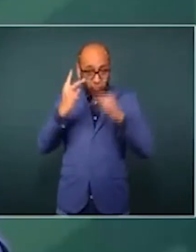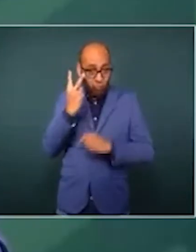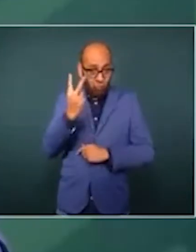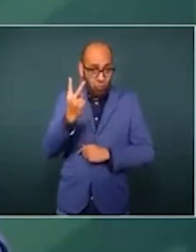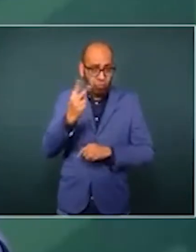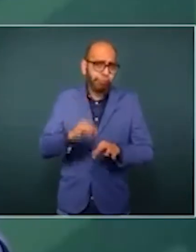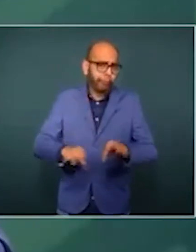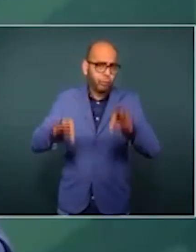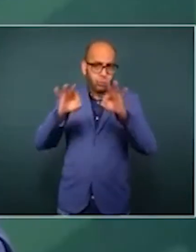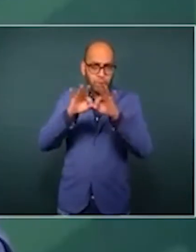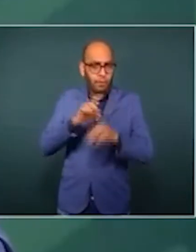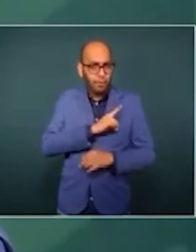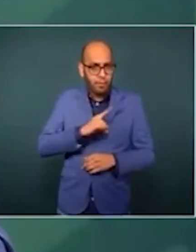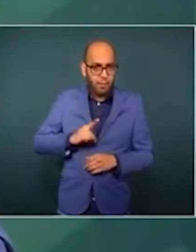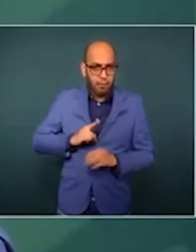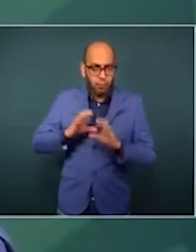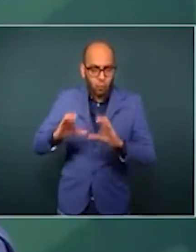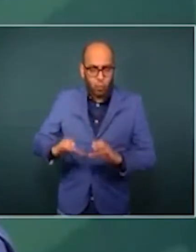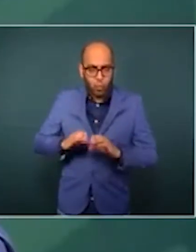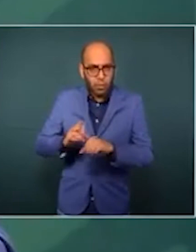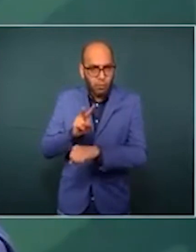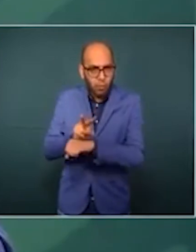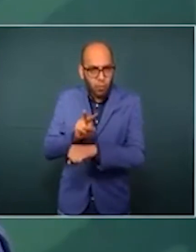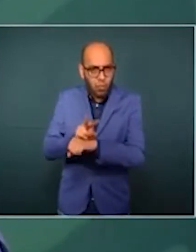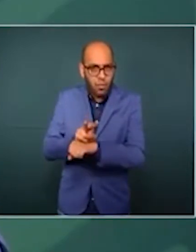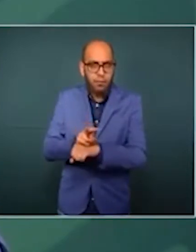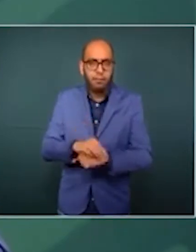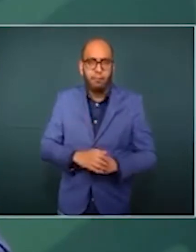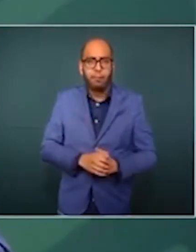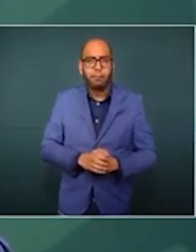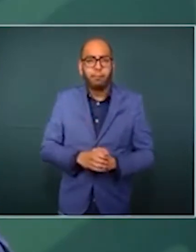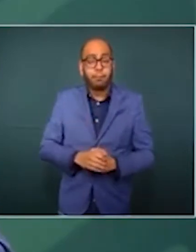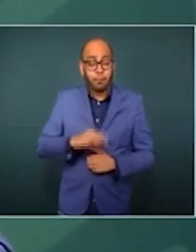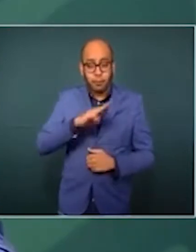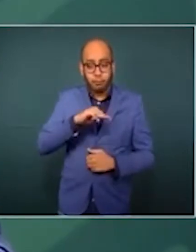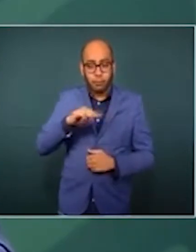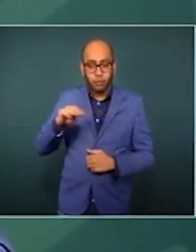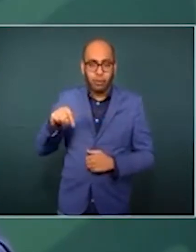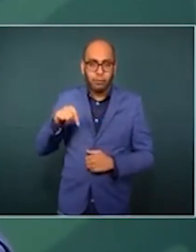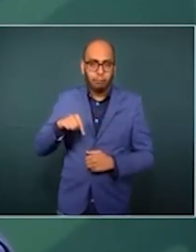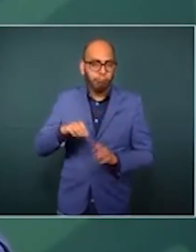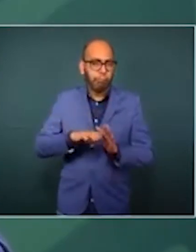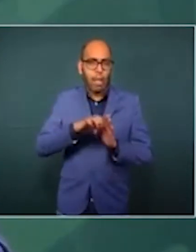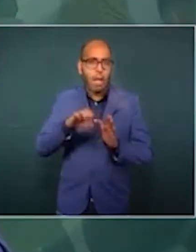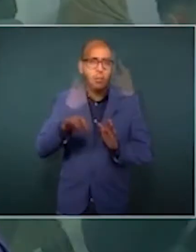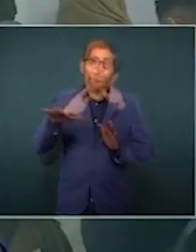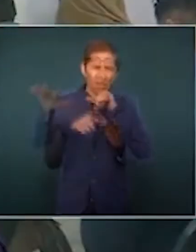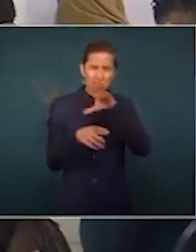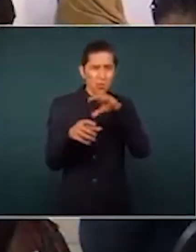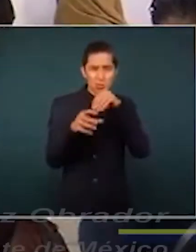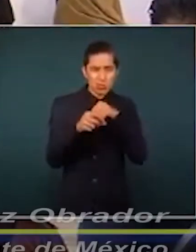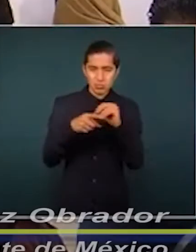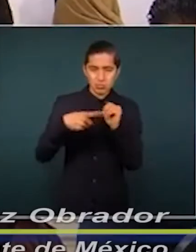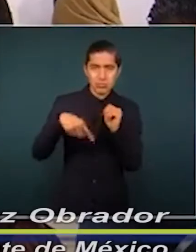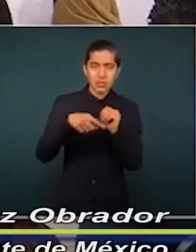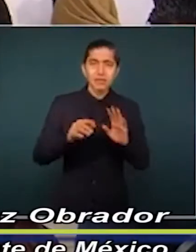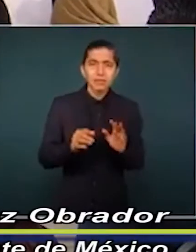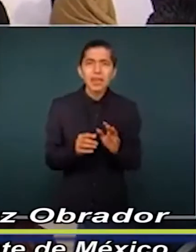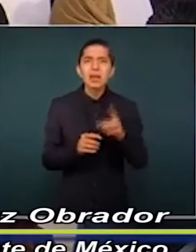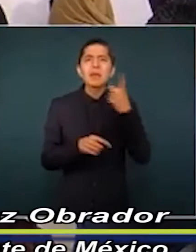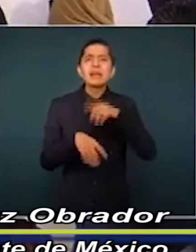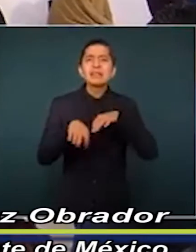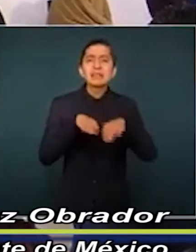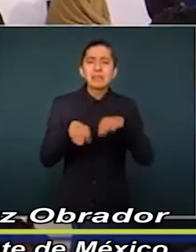estas instituciones han sido y serán fundamentales para garantizar la paz y la tranquilidad en el país. En tareas